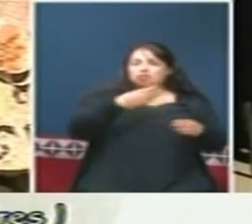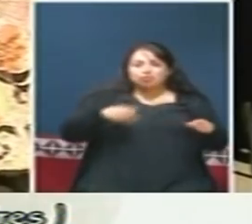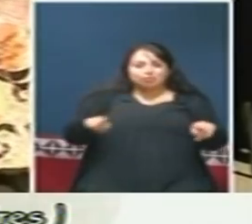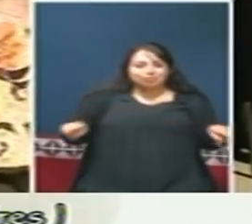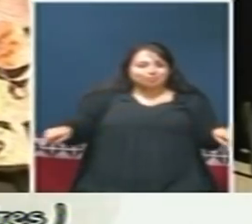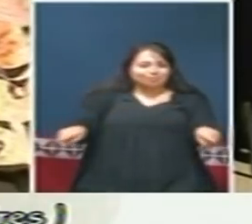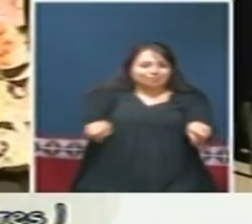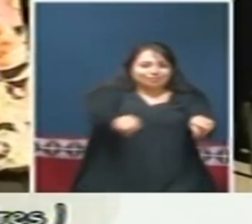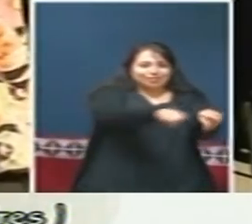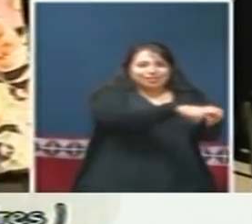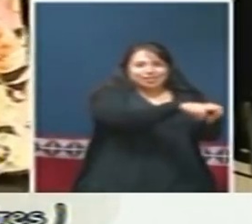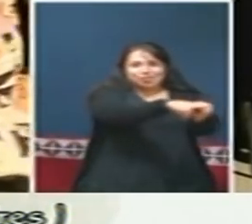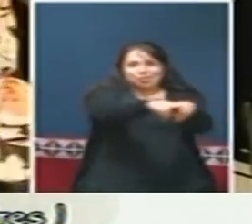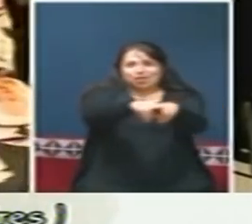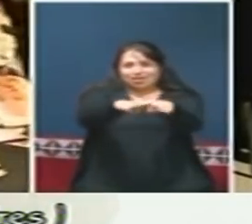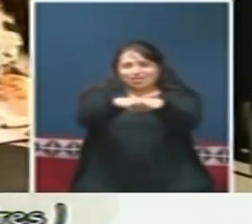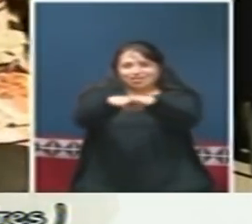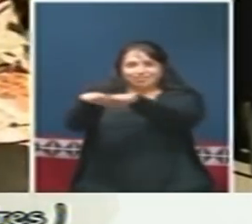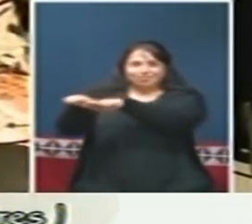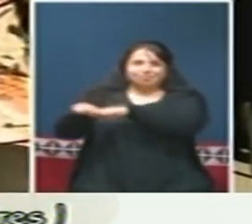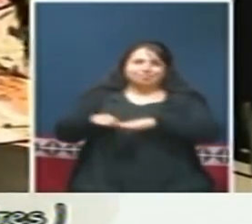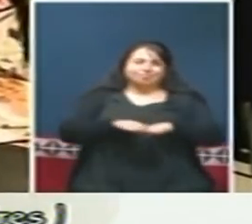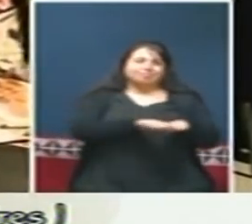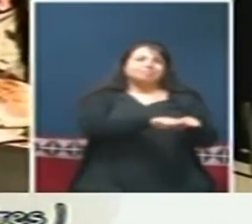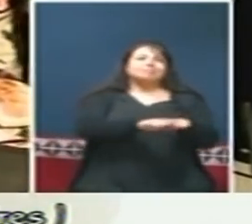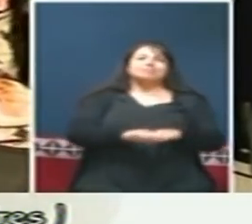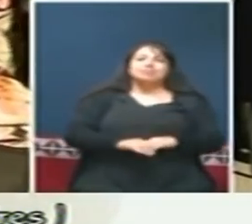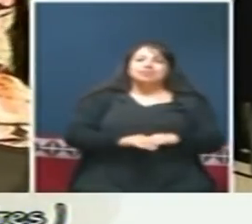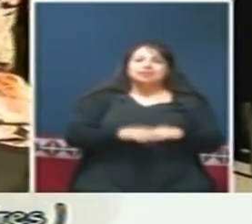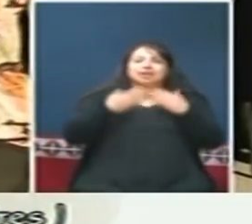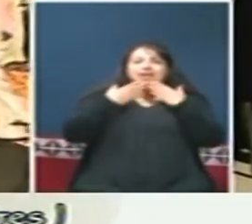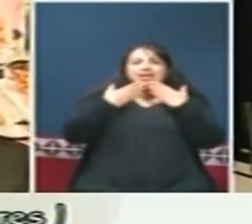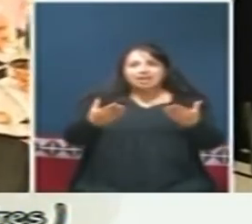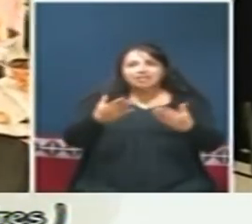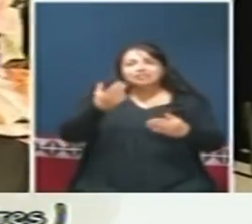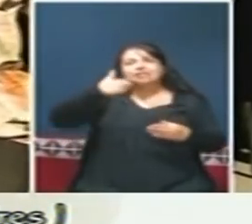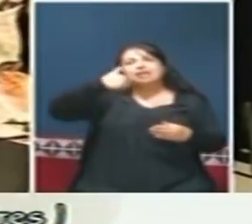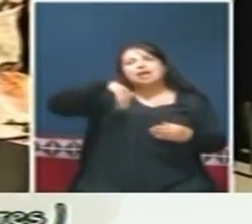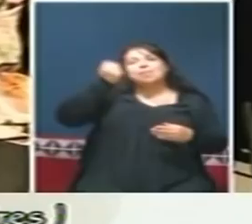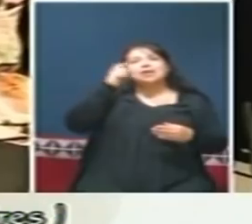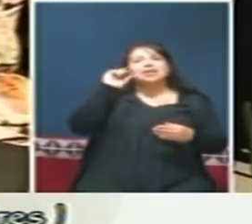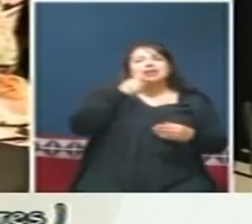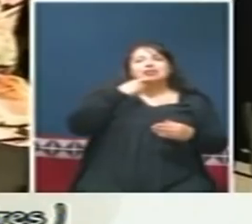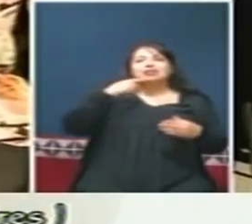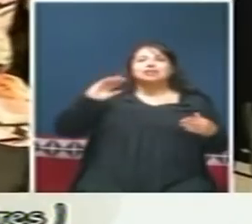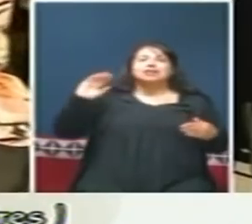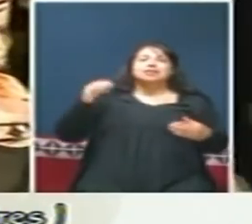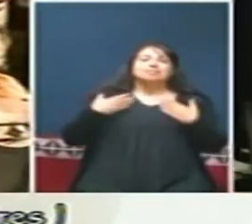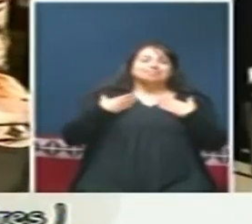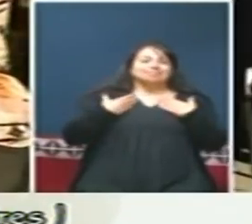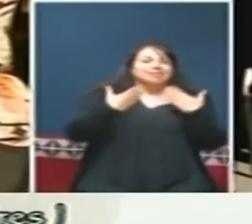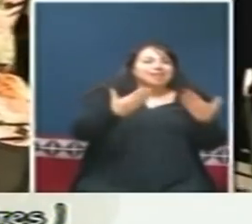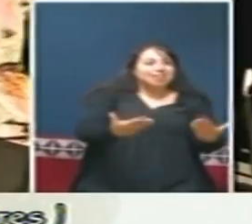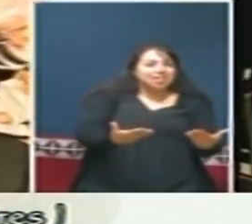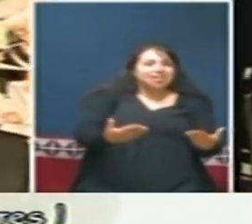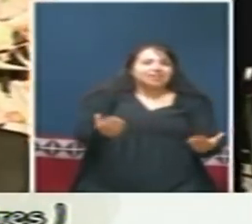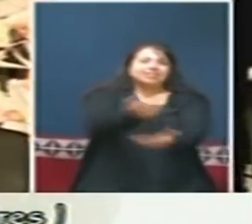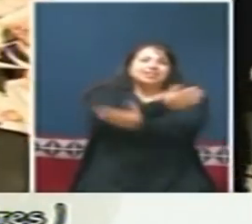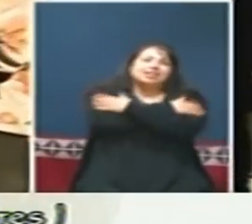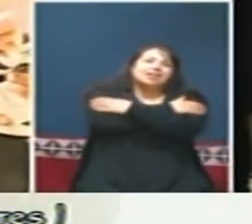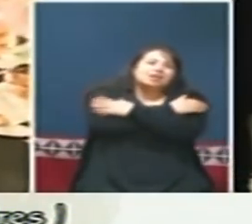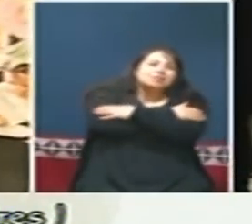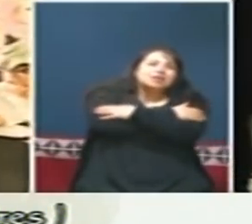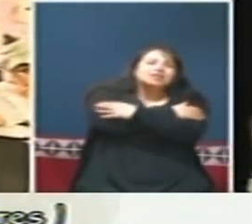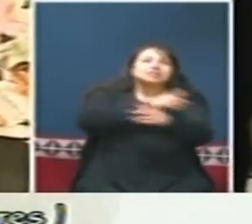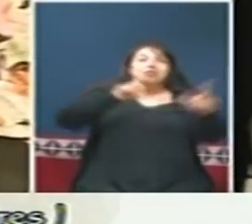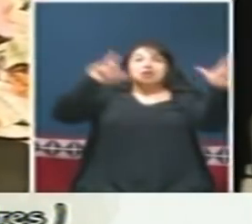más. Muchas gracias, Nancy. Muchas gracias, María Rosa. Reciba el cariño y el abrazo de mucha gente que quisiera acompañarlos, pero a través de la